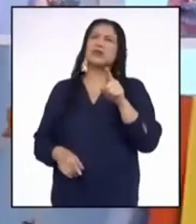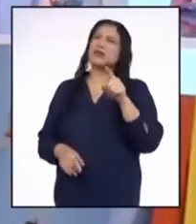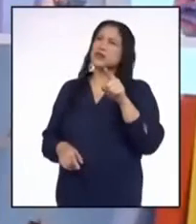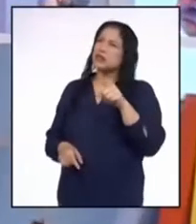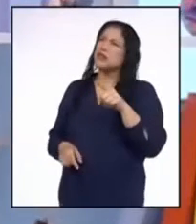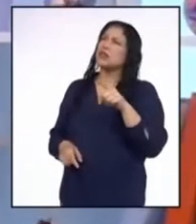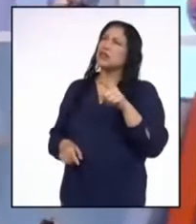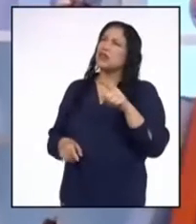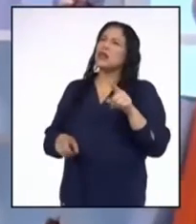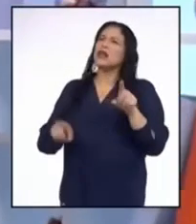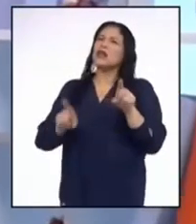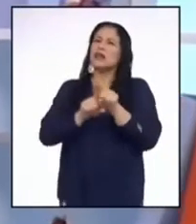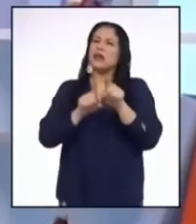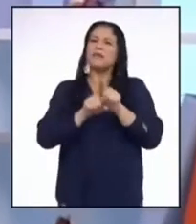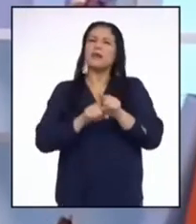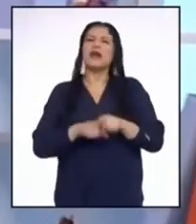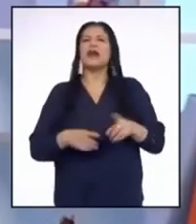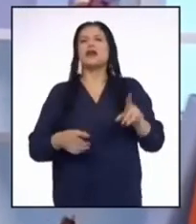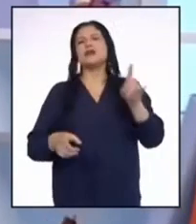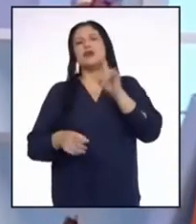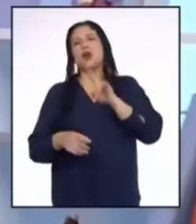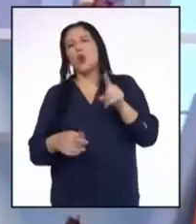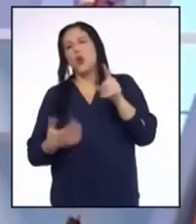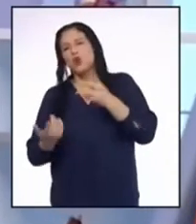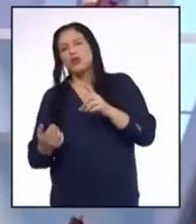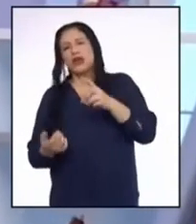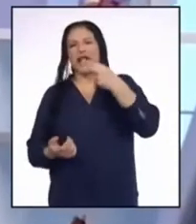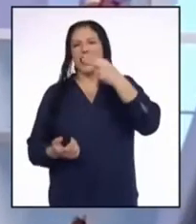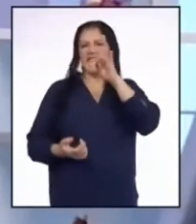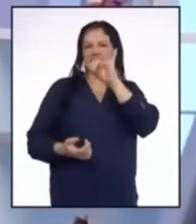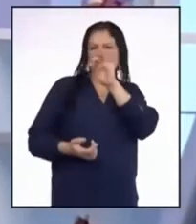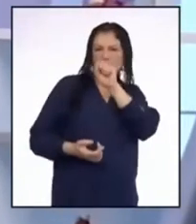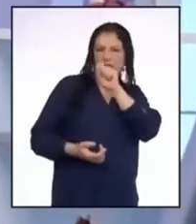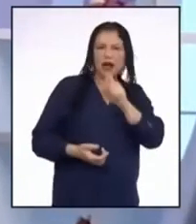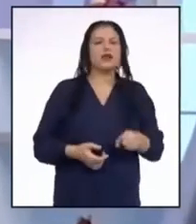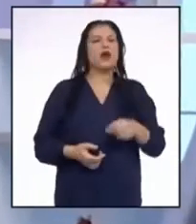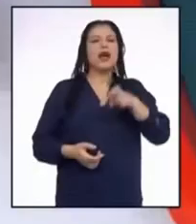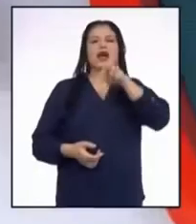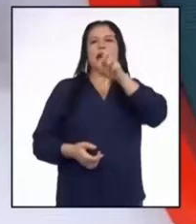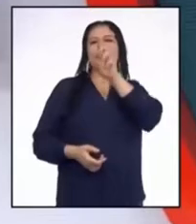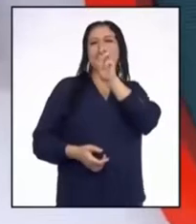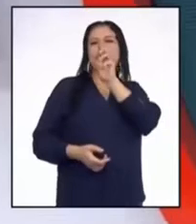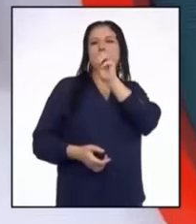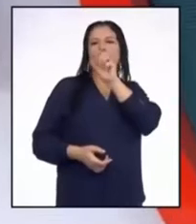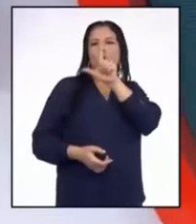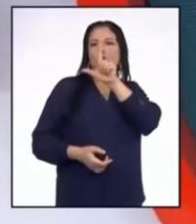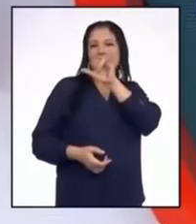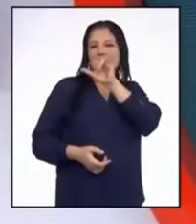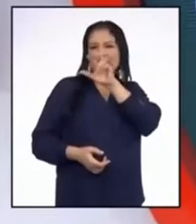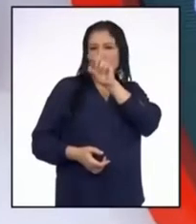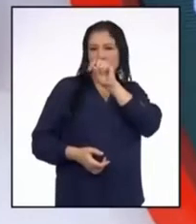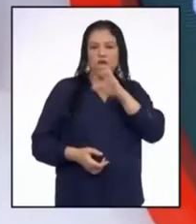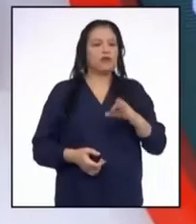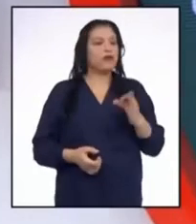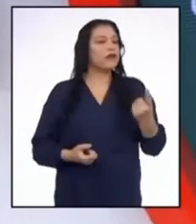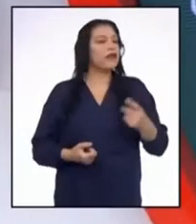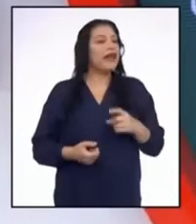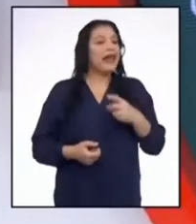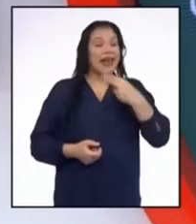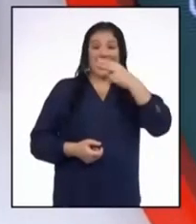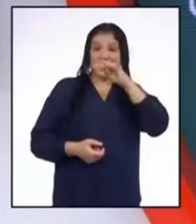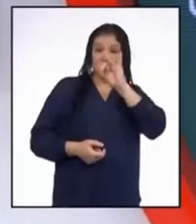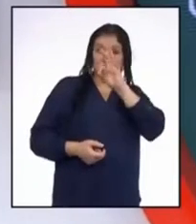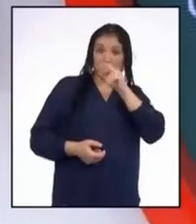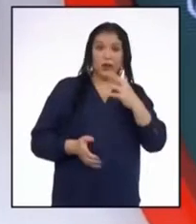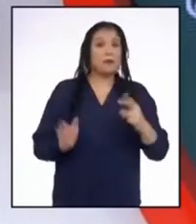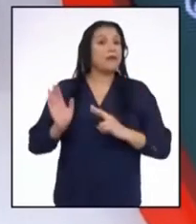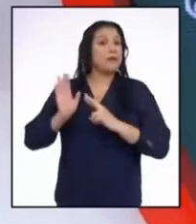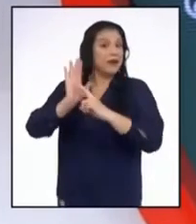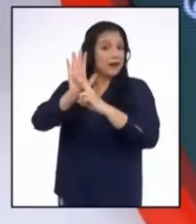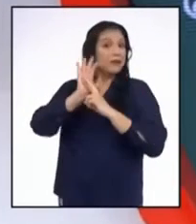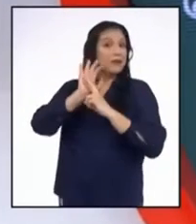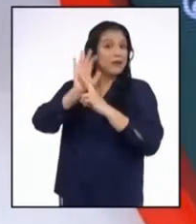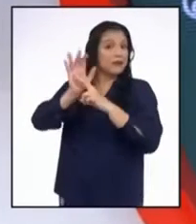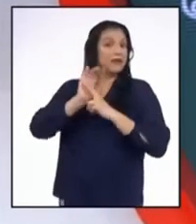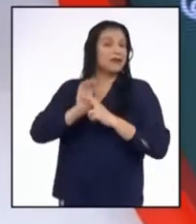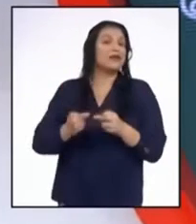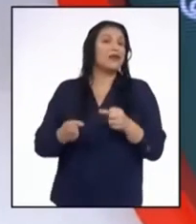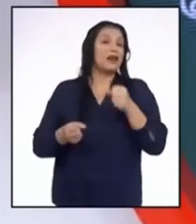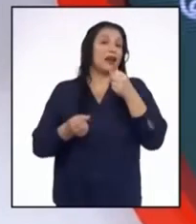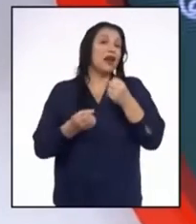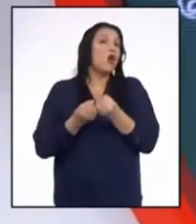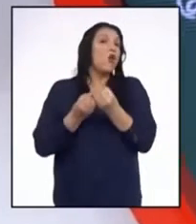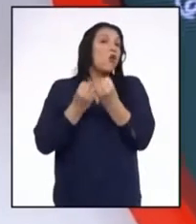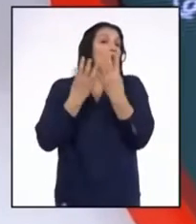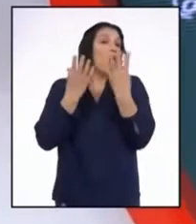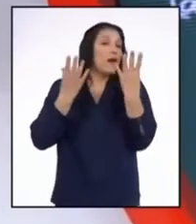se usan el histograma y el polígono de frecuencias. El histograma se utiliza para representar variables